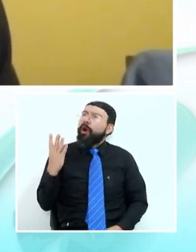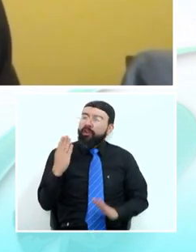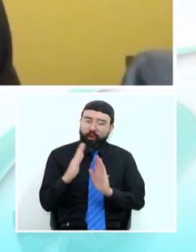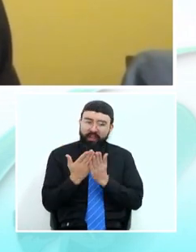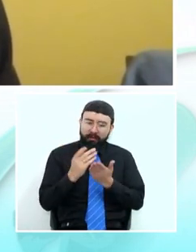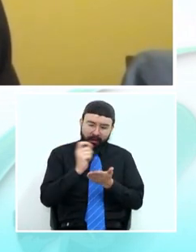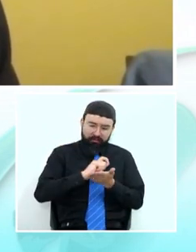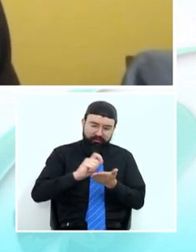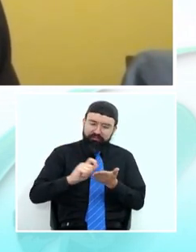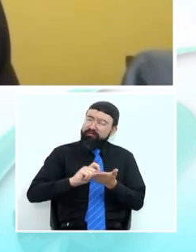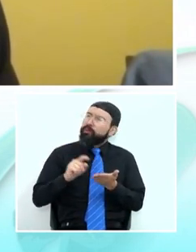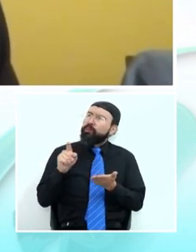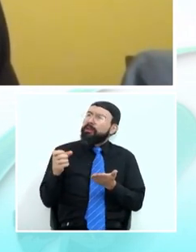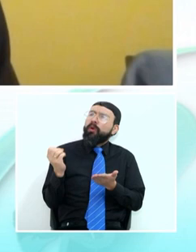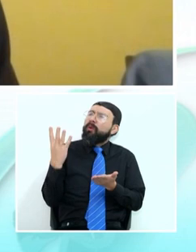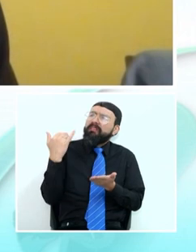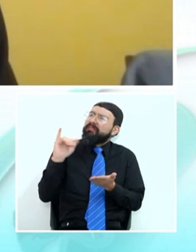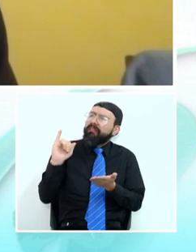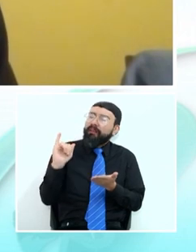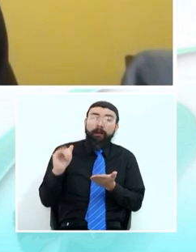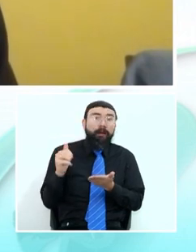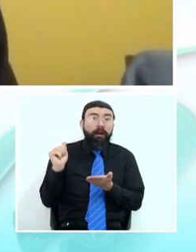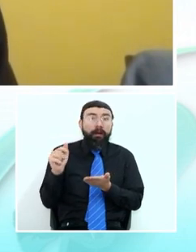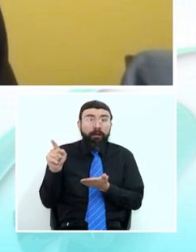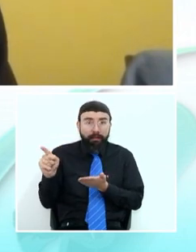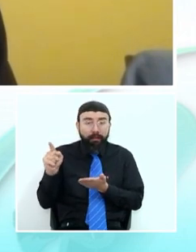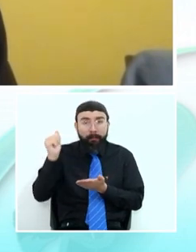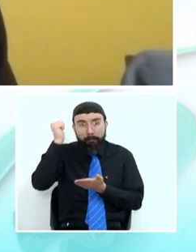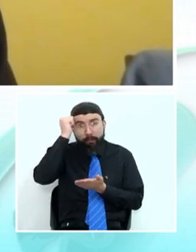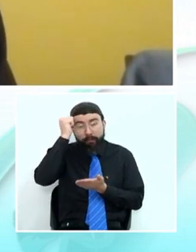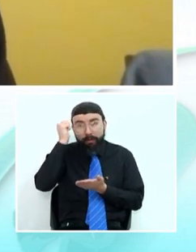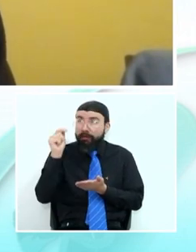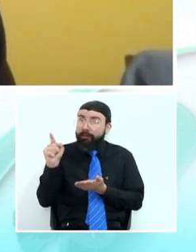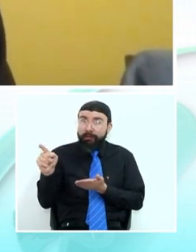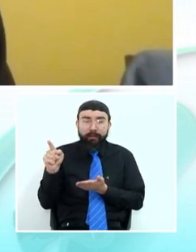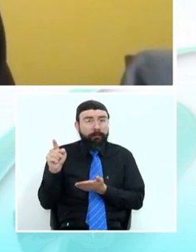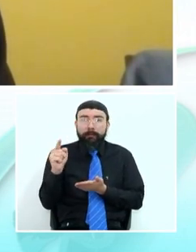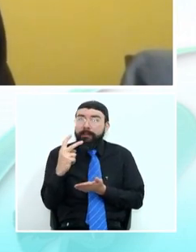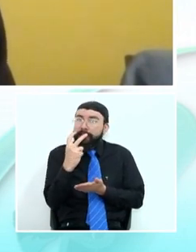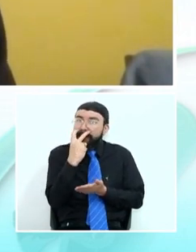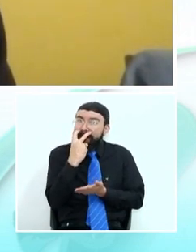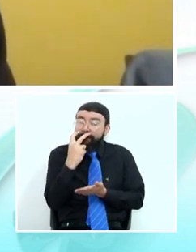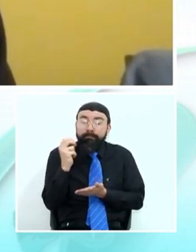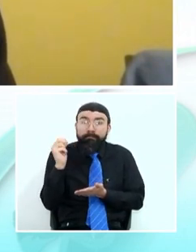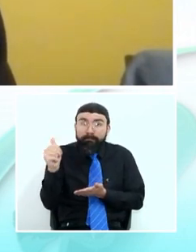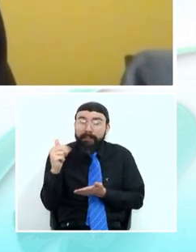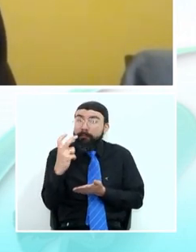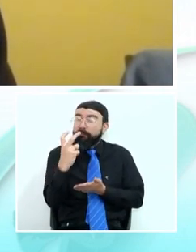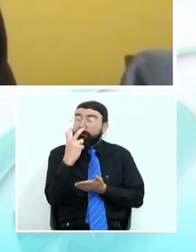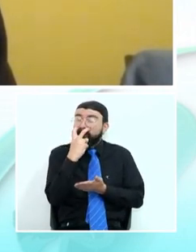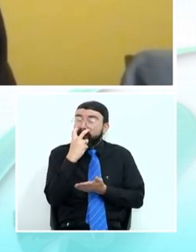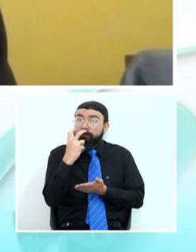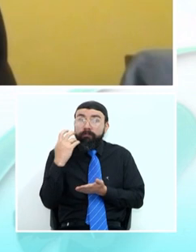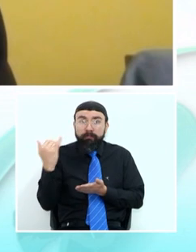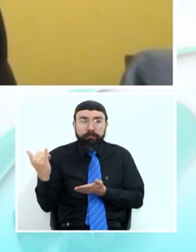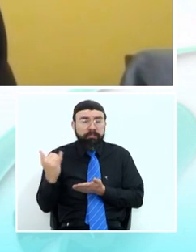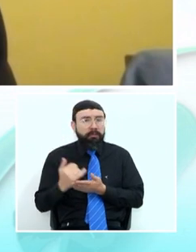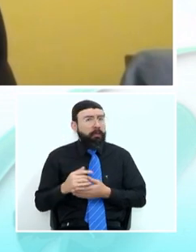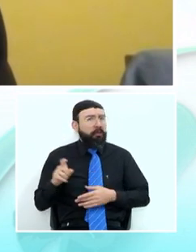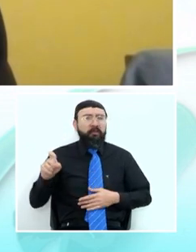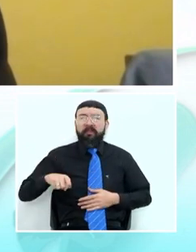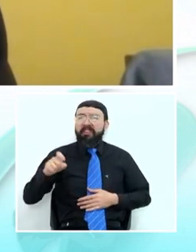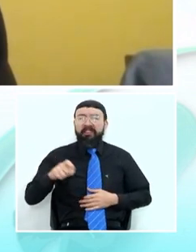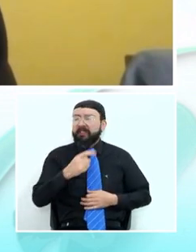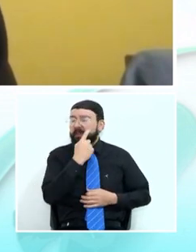saben, el profesor Alberrona Morales, él es invidente y él no necesitó sus ojos